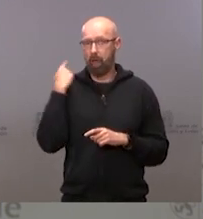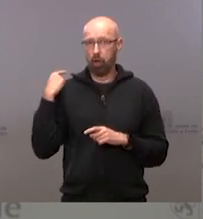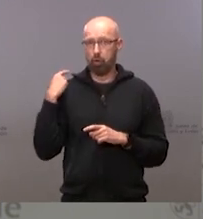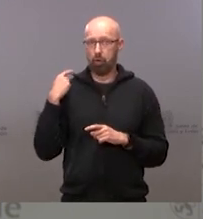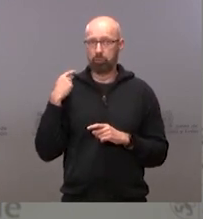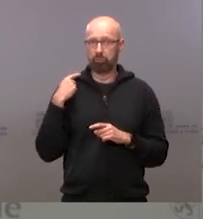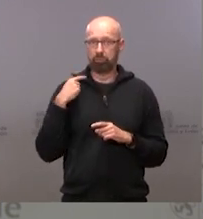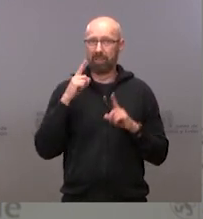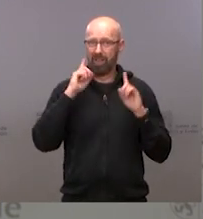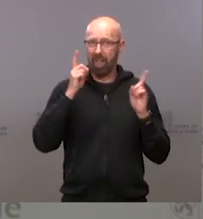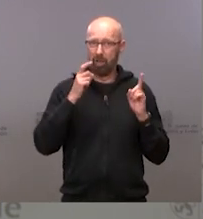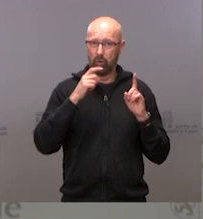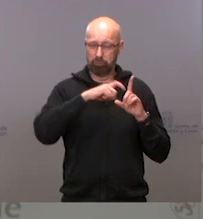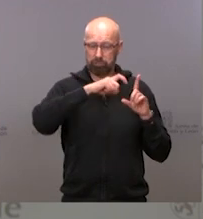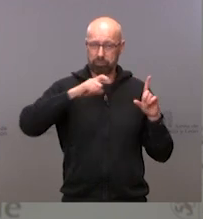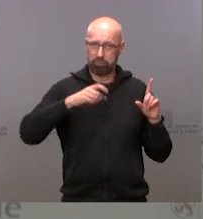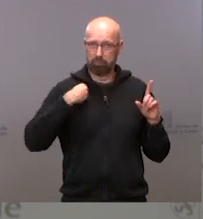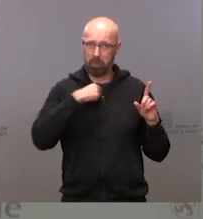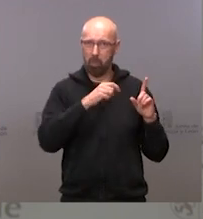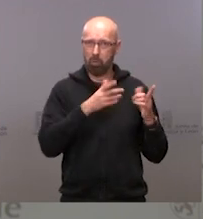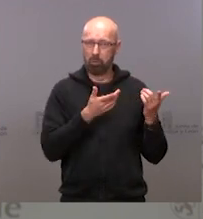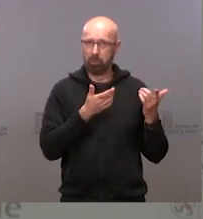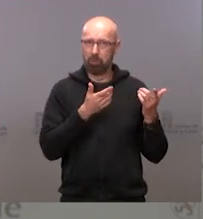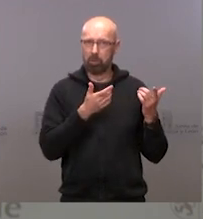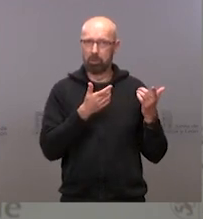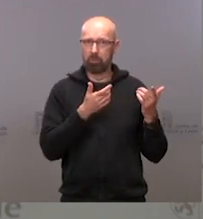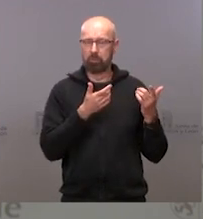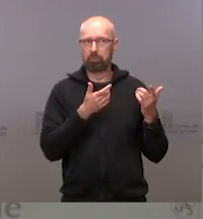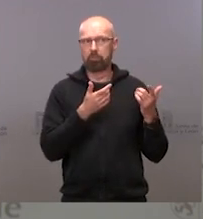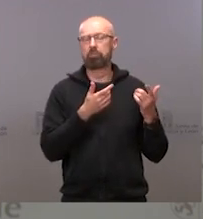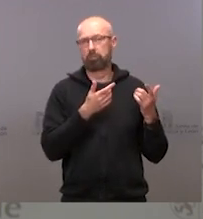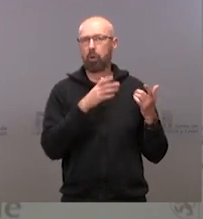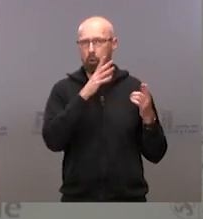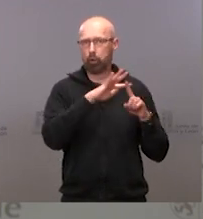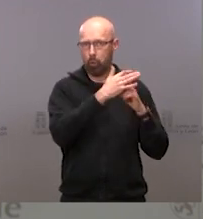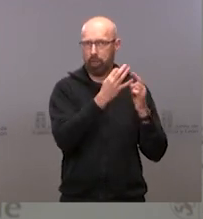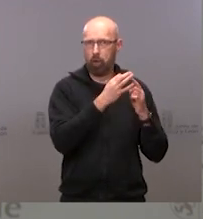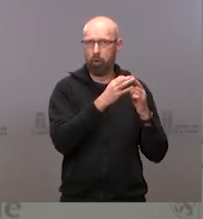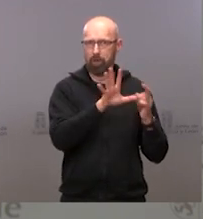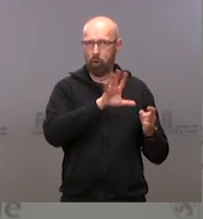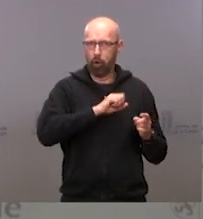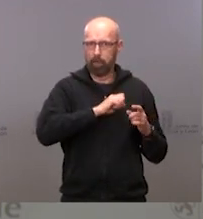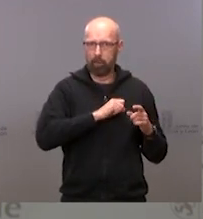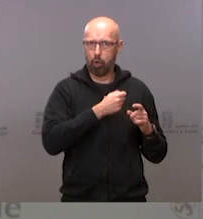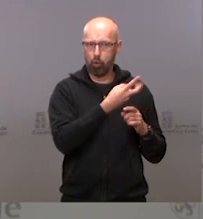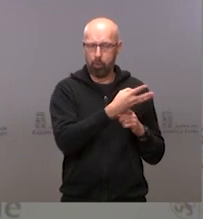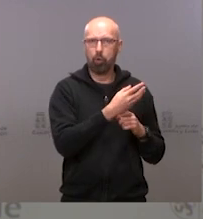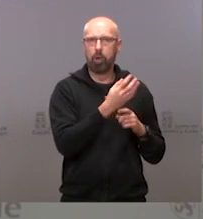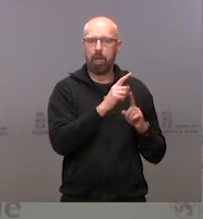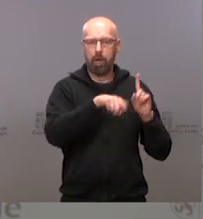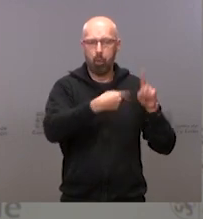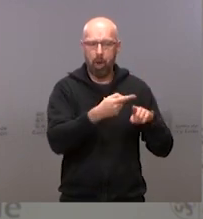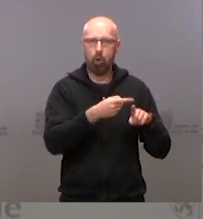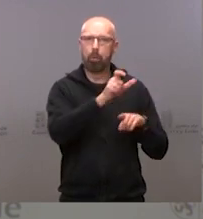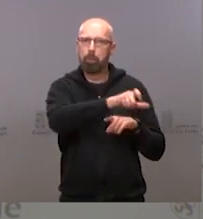incidencia nos marcaba por un lado el nivel de hospitalización posterior y